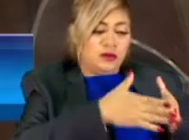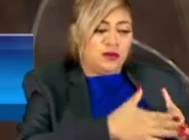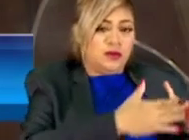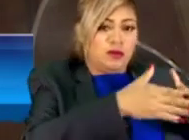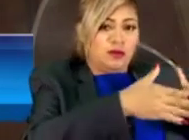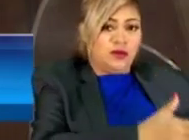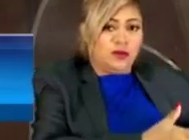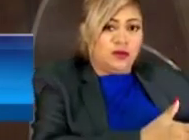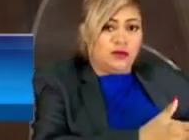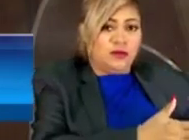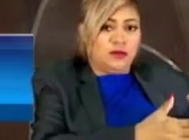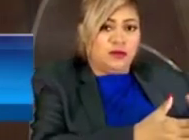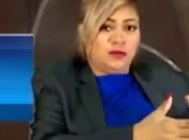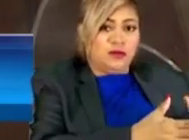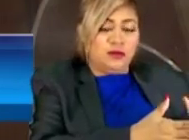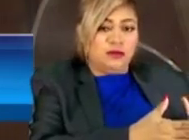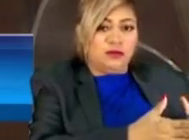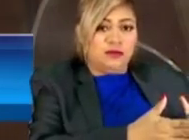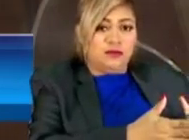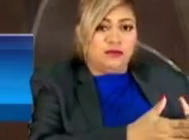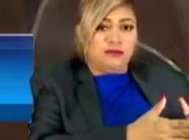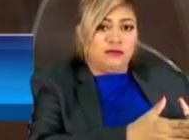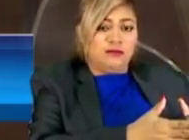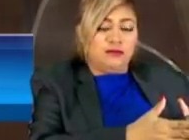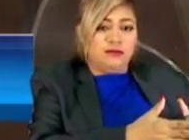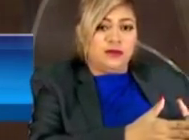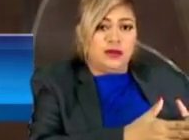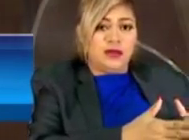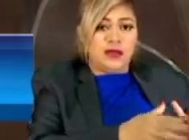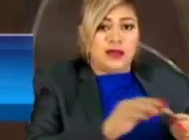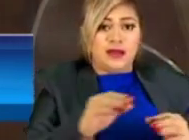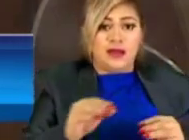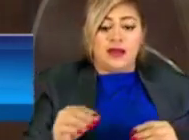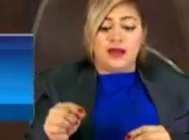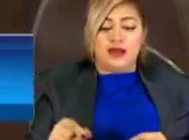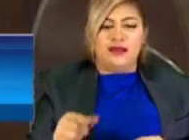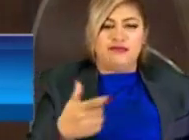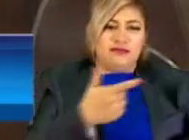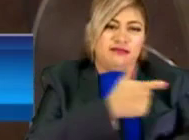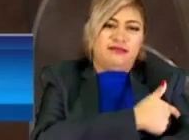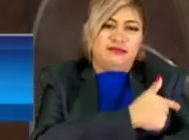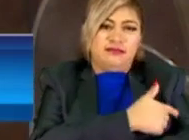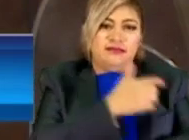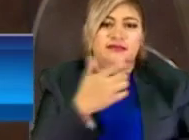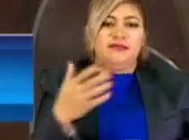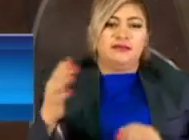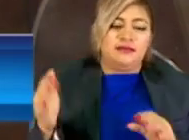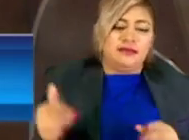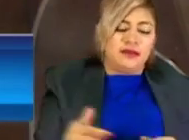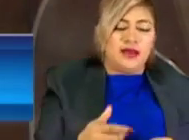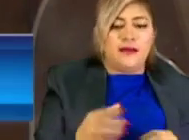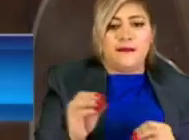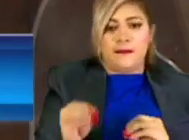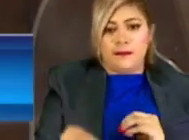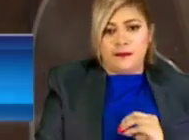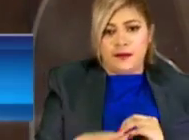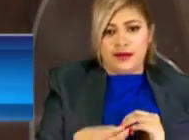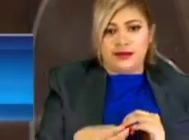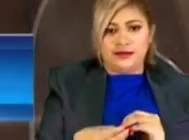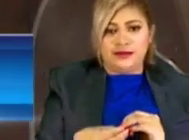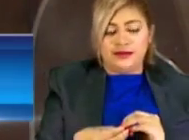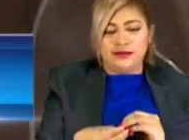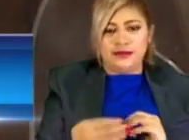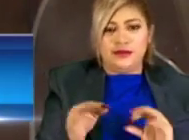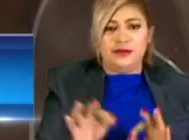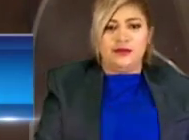ha sido la operación logística más compleja y exitosa en la historia de nuestro país.